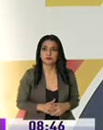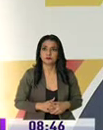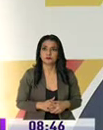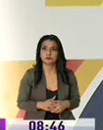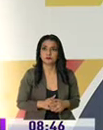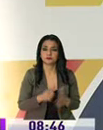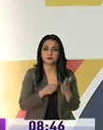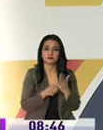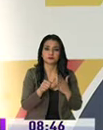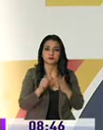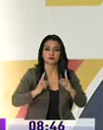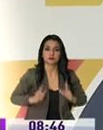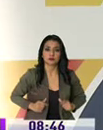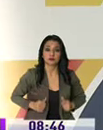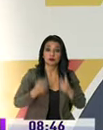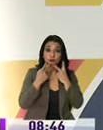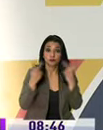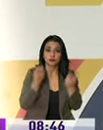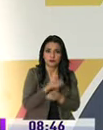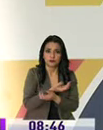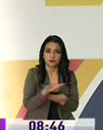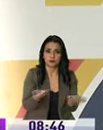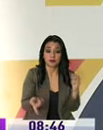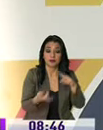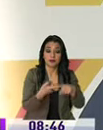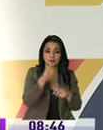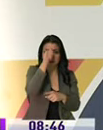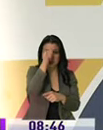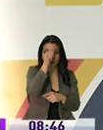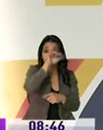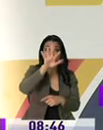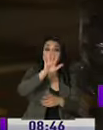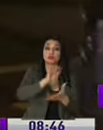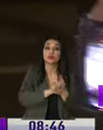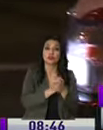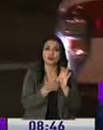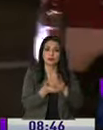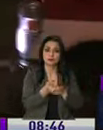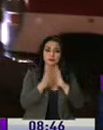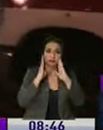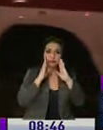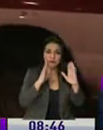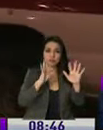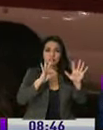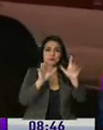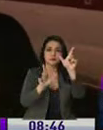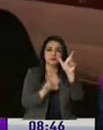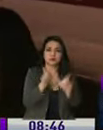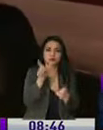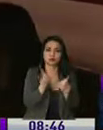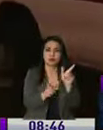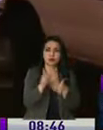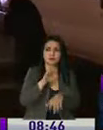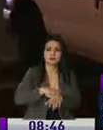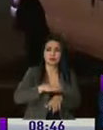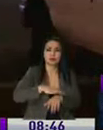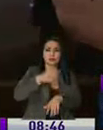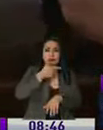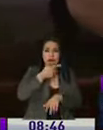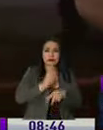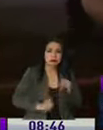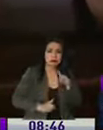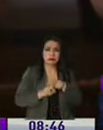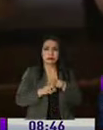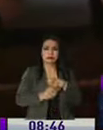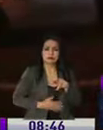El Ministerio de Salud Pública informó que hasta este domingo 5 de noviembre se han atendido 83 casos de personas intoxicadas por el